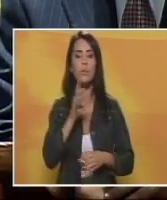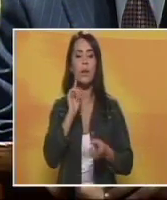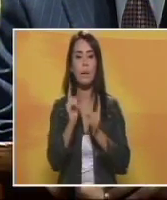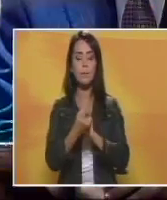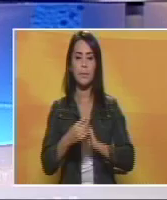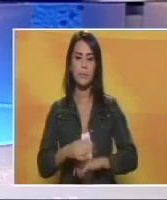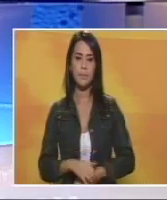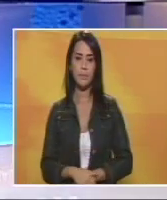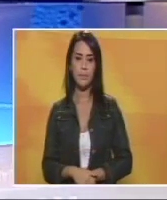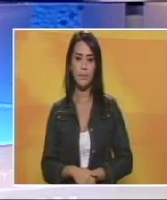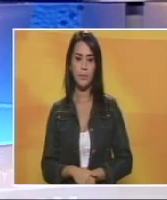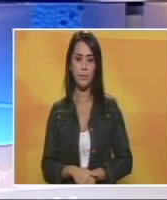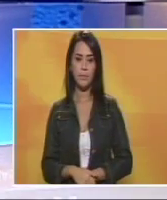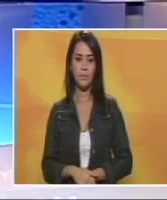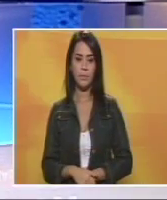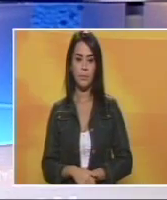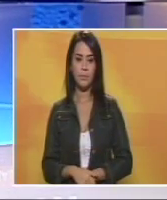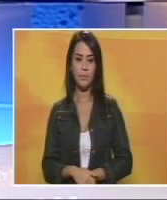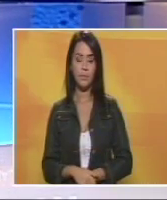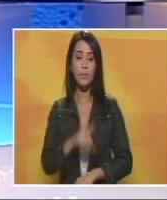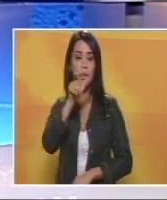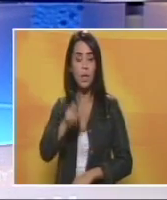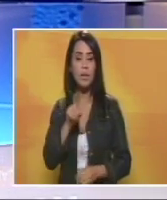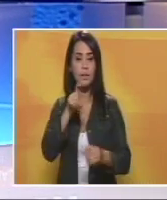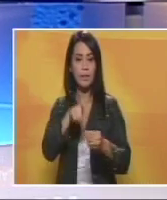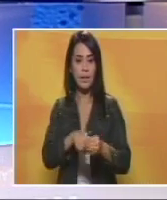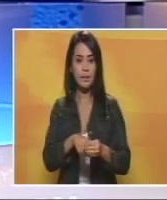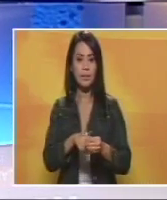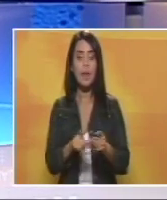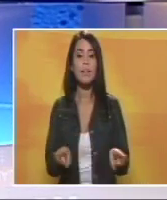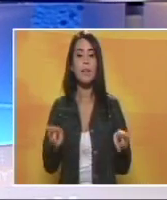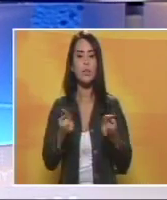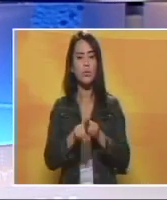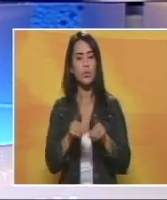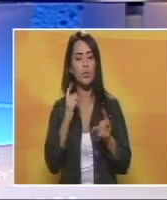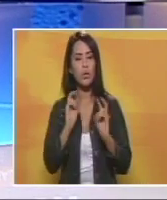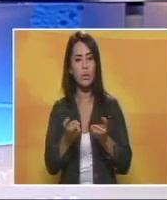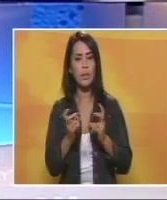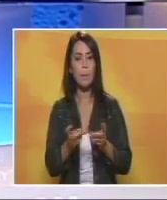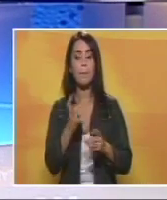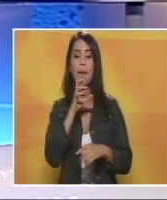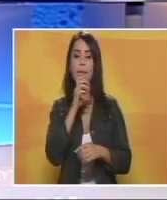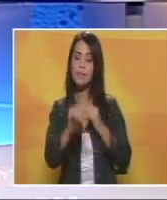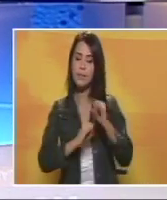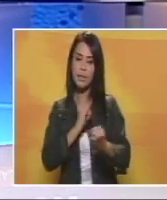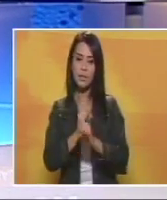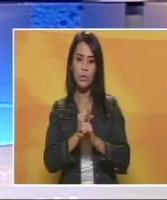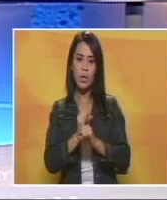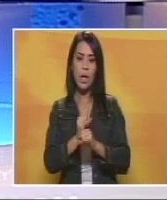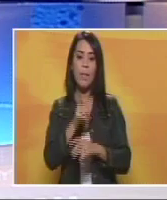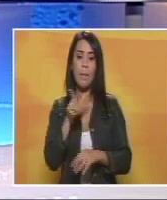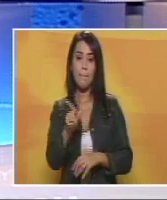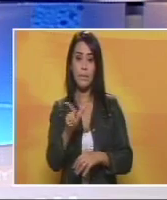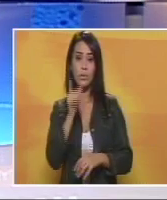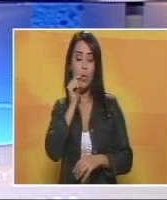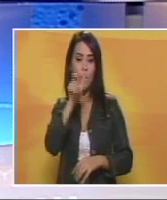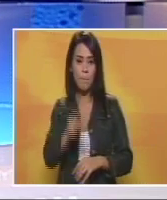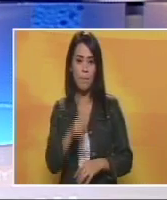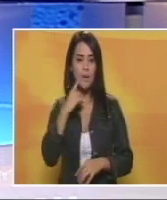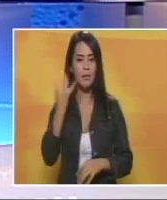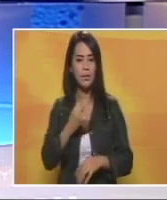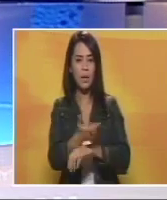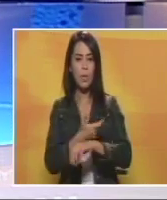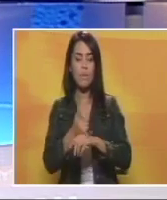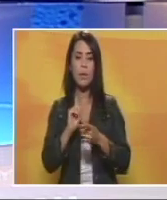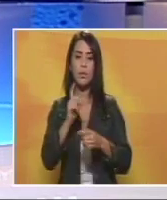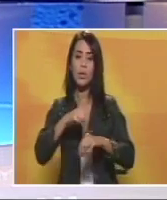cambio. El integrante de la Comisión de Asuntos Internacionales del Partido Socialista Unido de Venezuela, Roy Daza, indicó que el gobierno nacional debe hacer